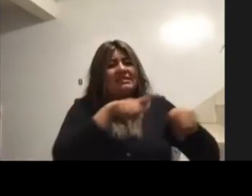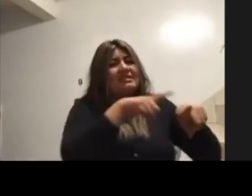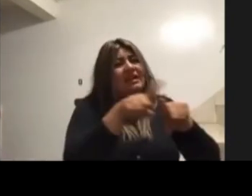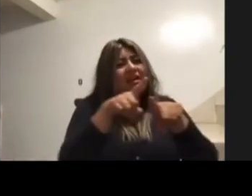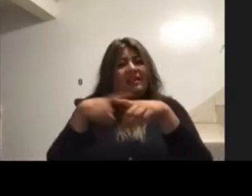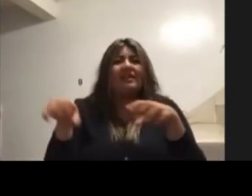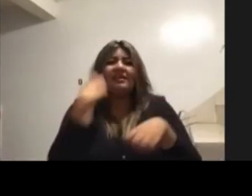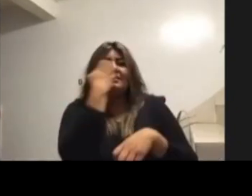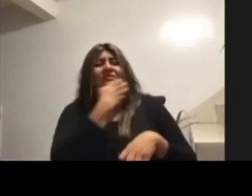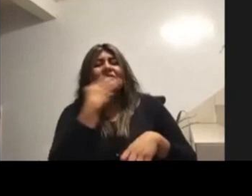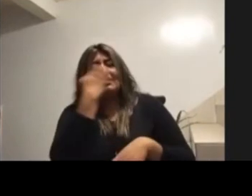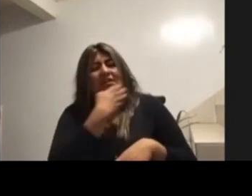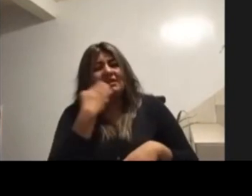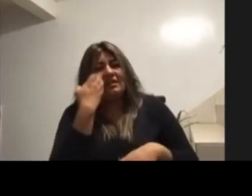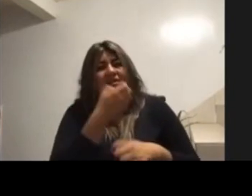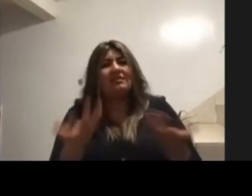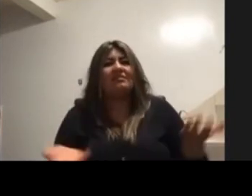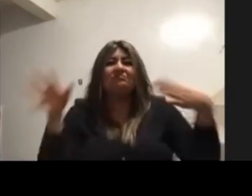pedagógico.